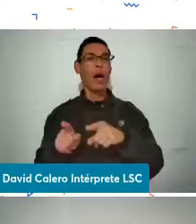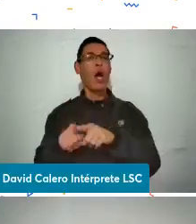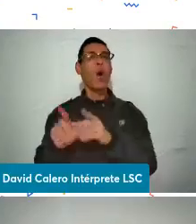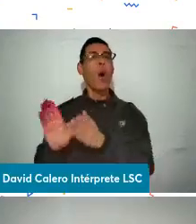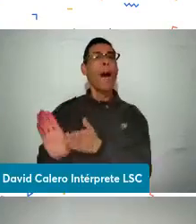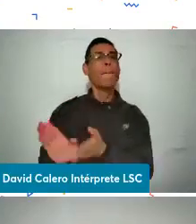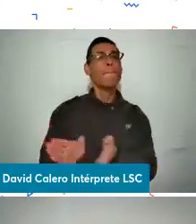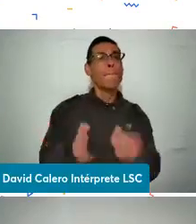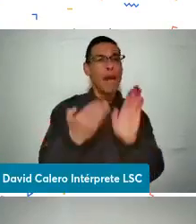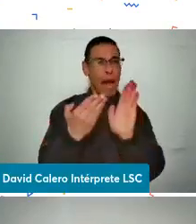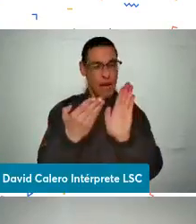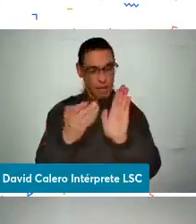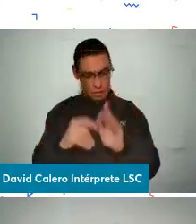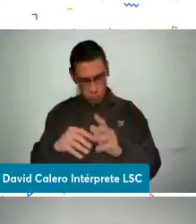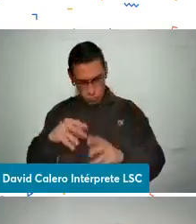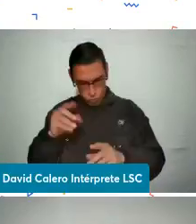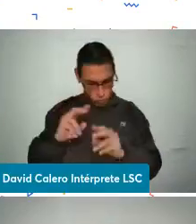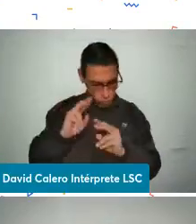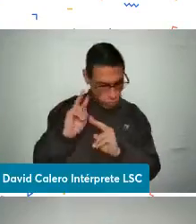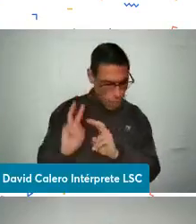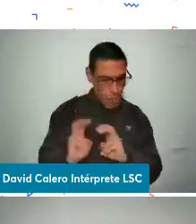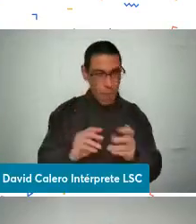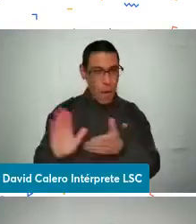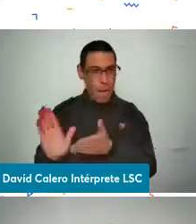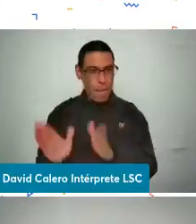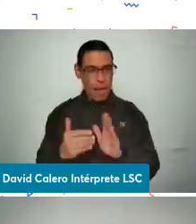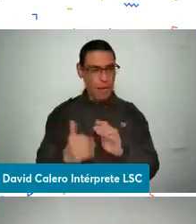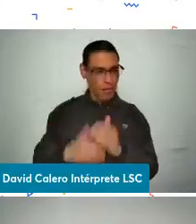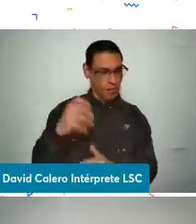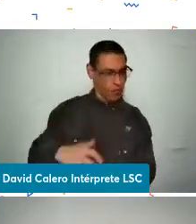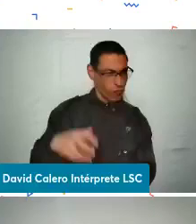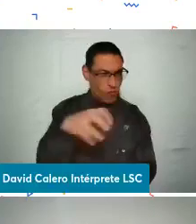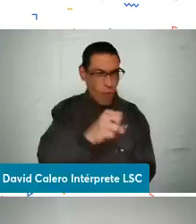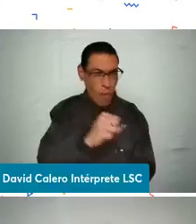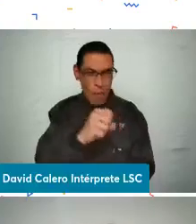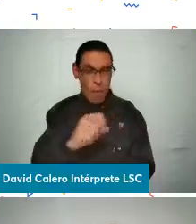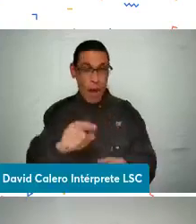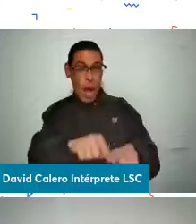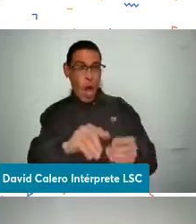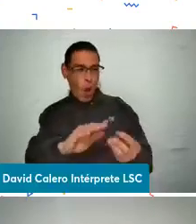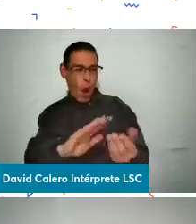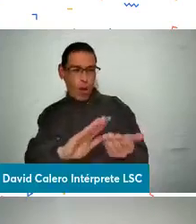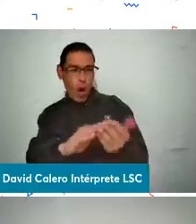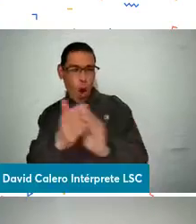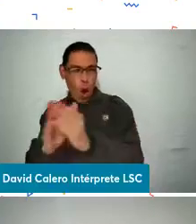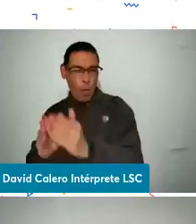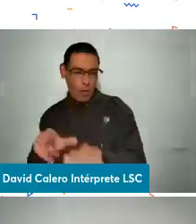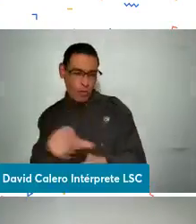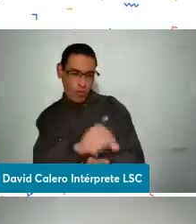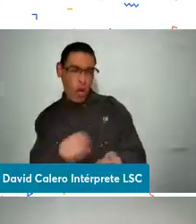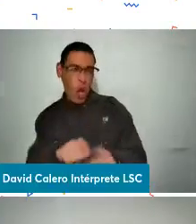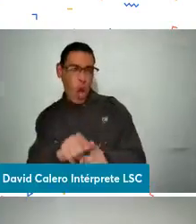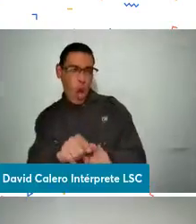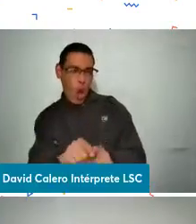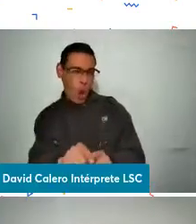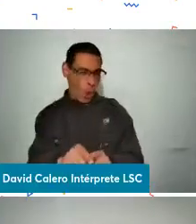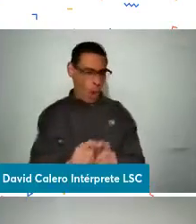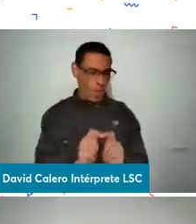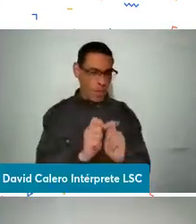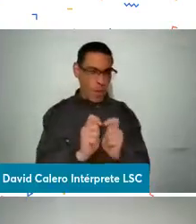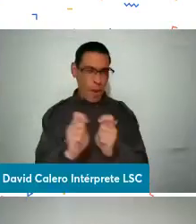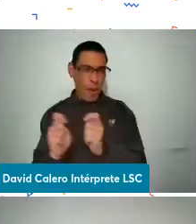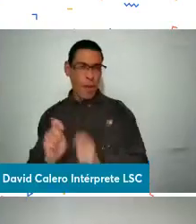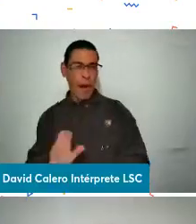Entonces, empezamos a caracterizar esa población que teníamos, empezamos a mirar cuáles eran esas